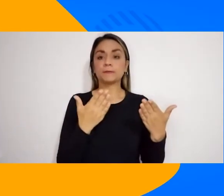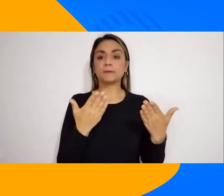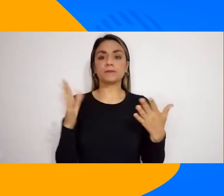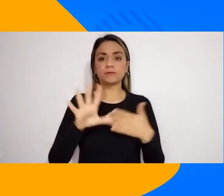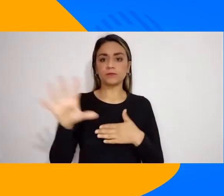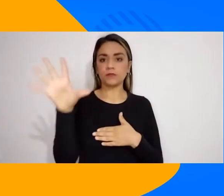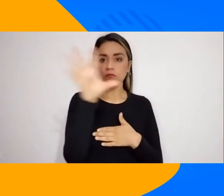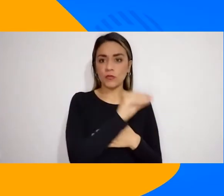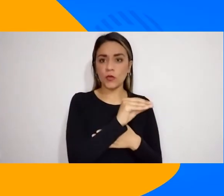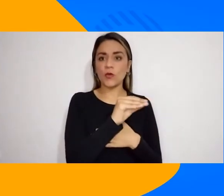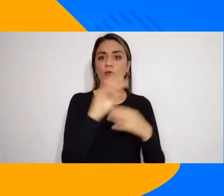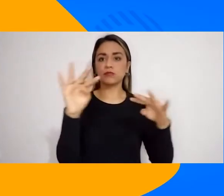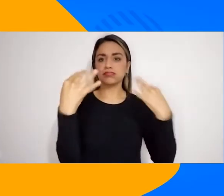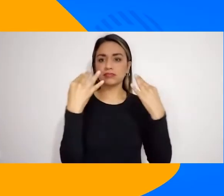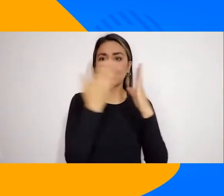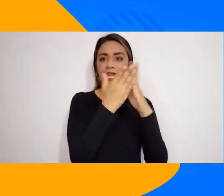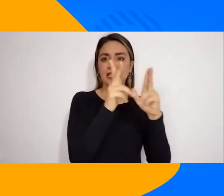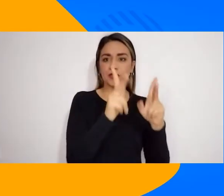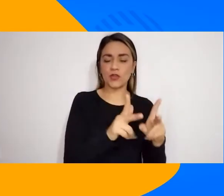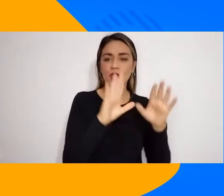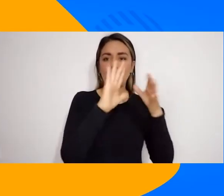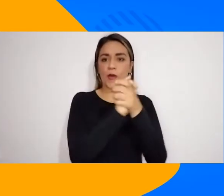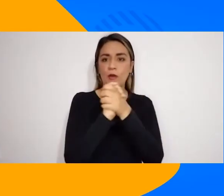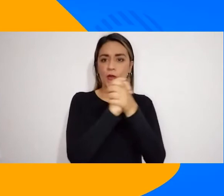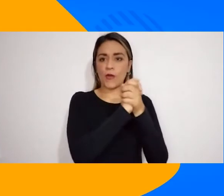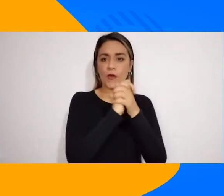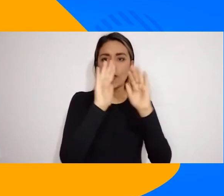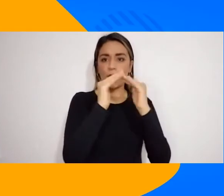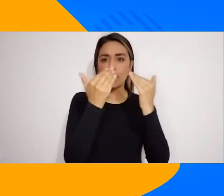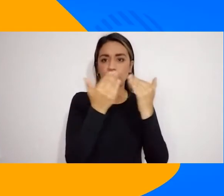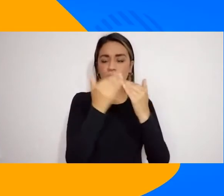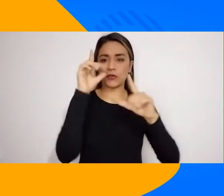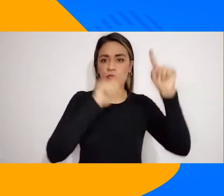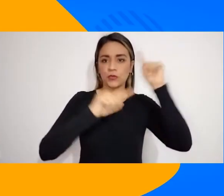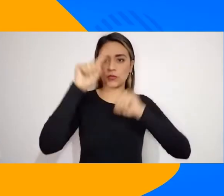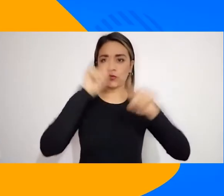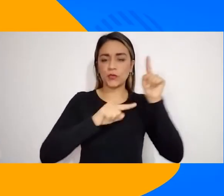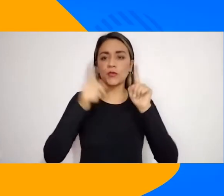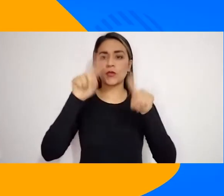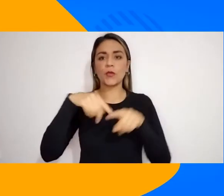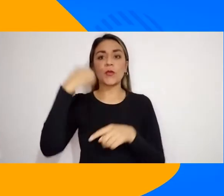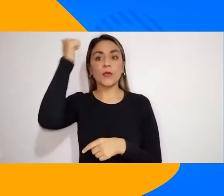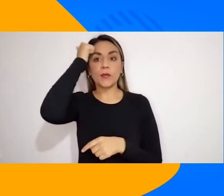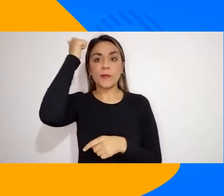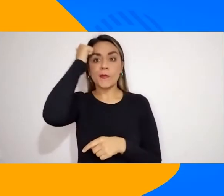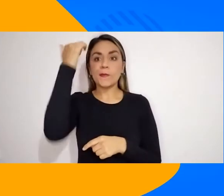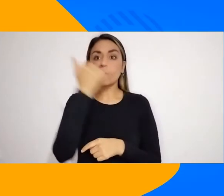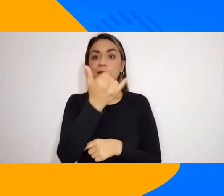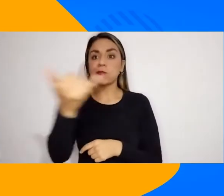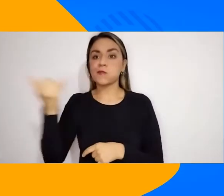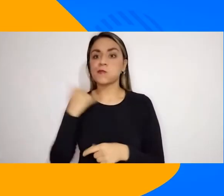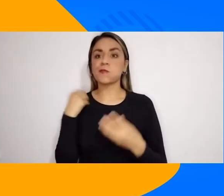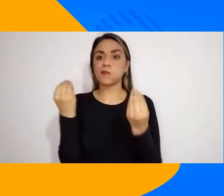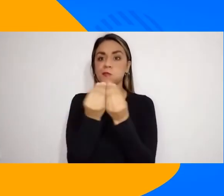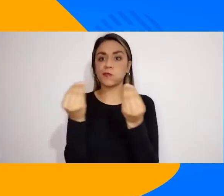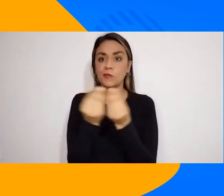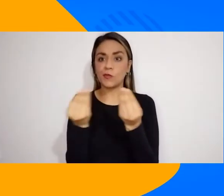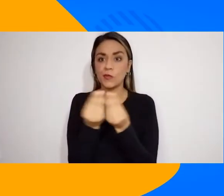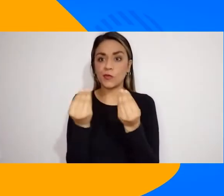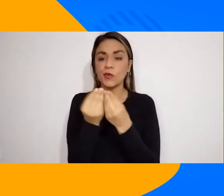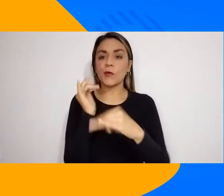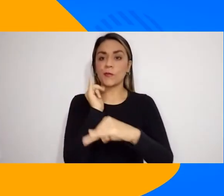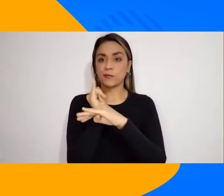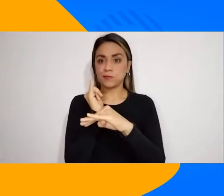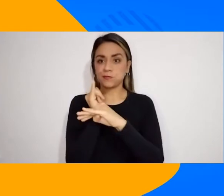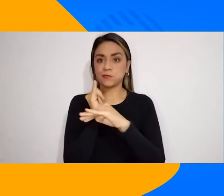todos nuestros alumnos de los colegios amigos del turismo, igualmente a nuestros profesores, a compañeros de la